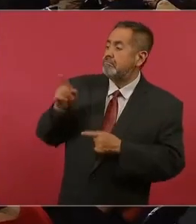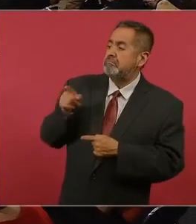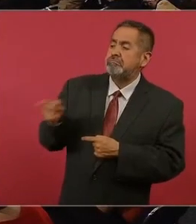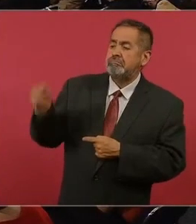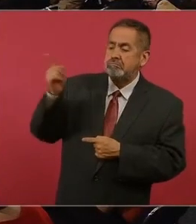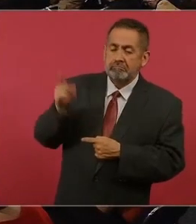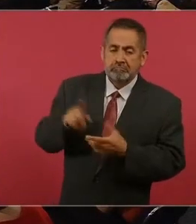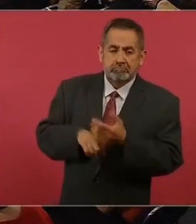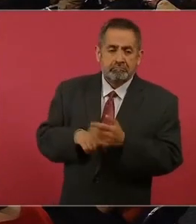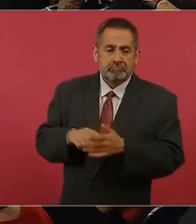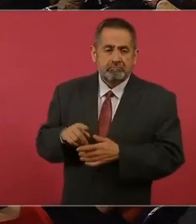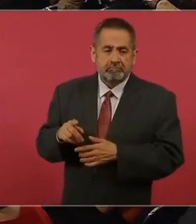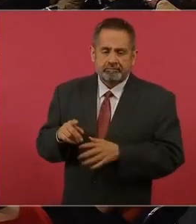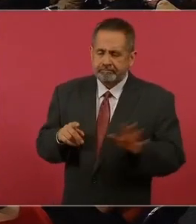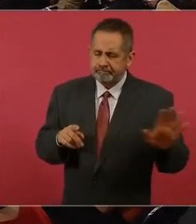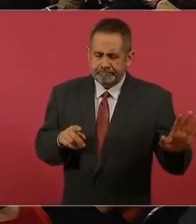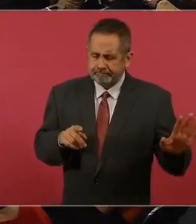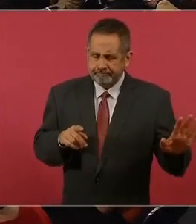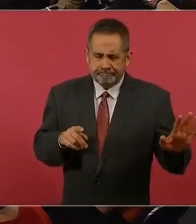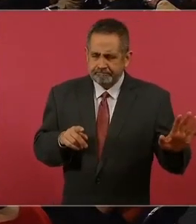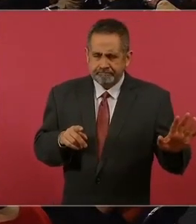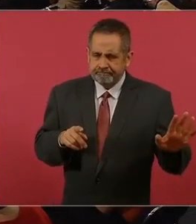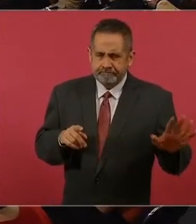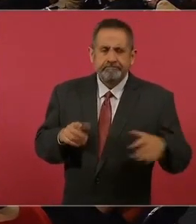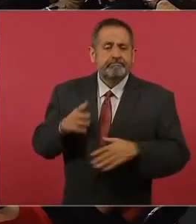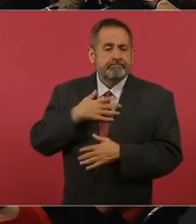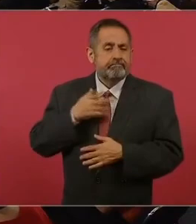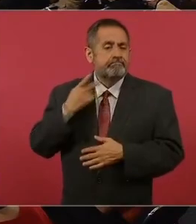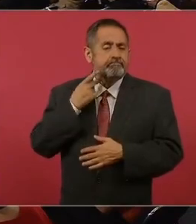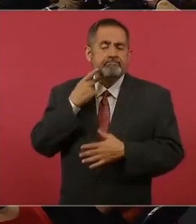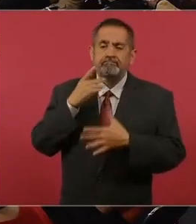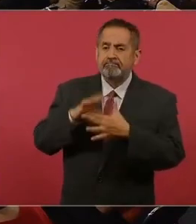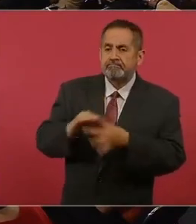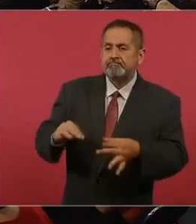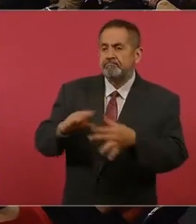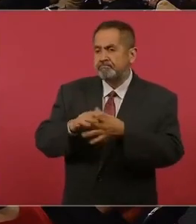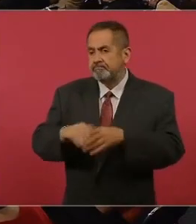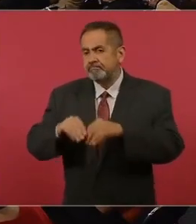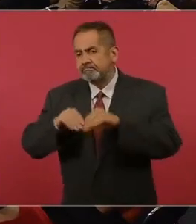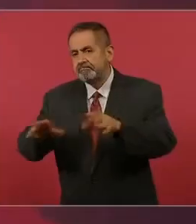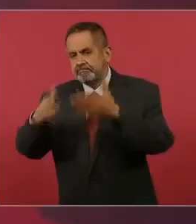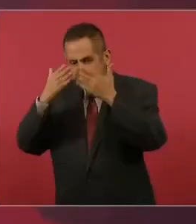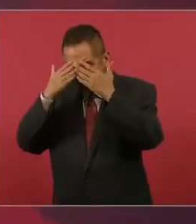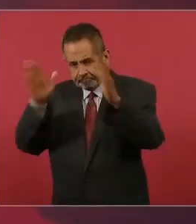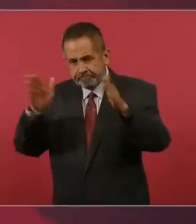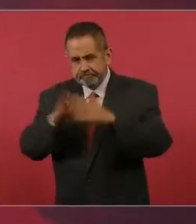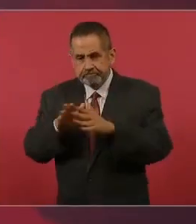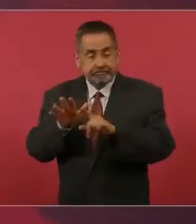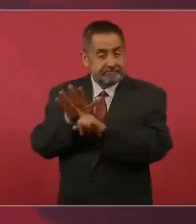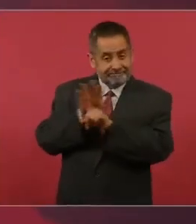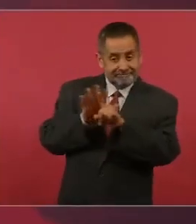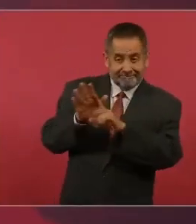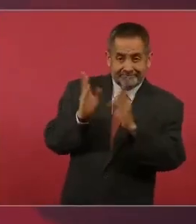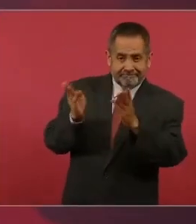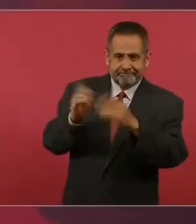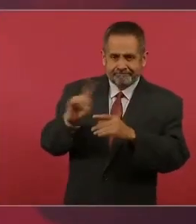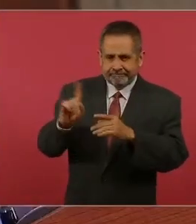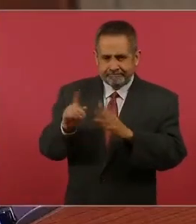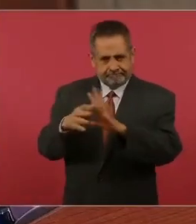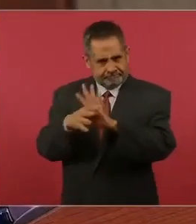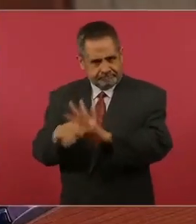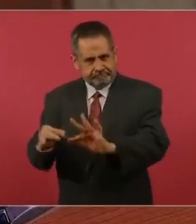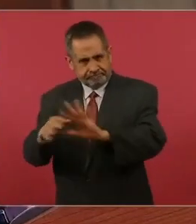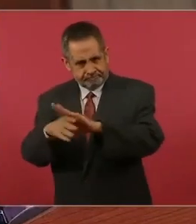nosotros politizamos, que es distinto. Informamos, no manipulamos.